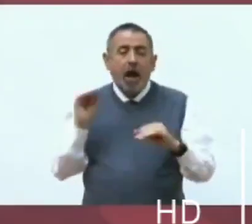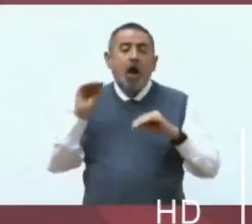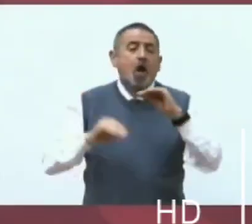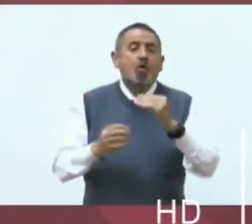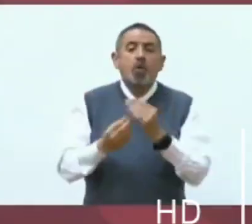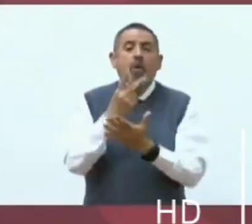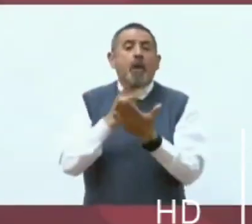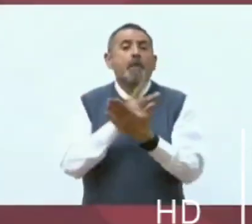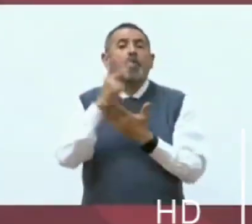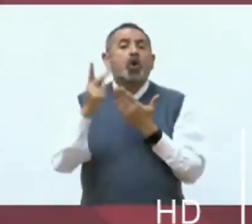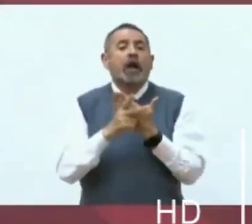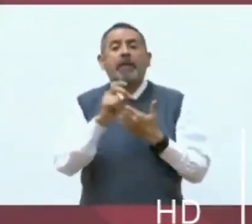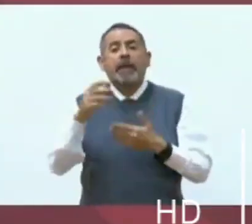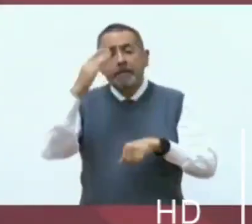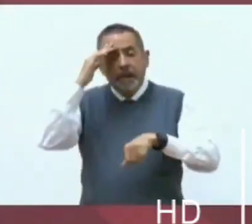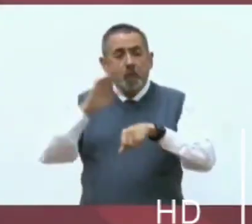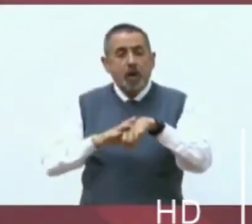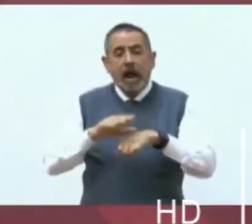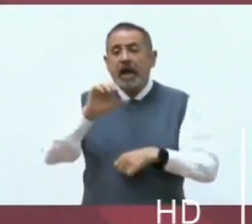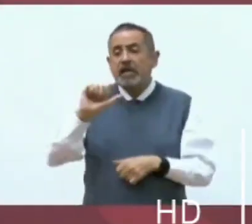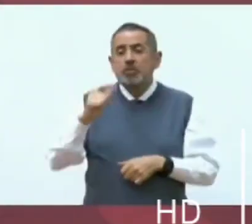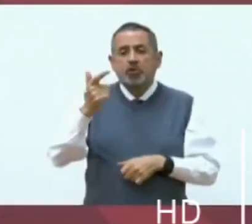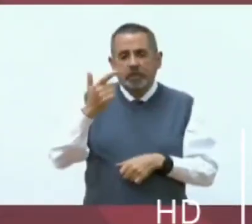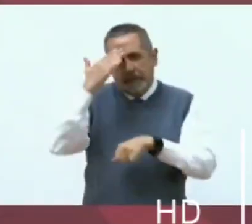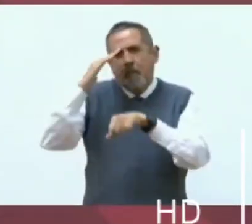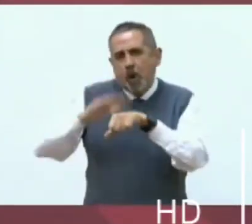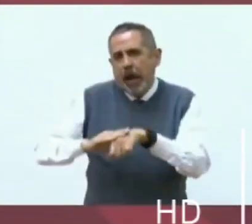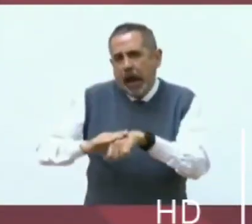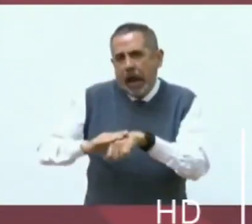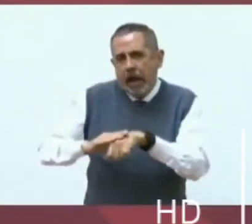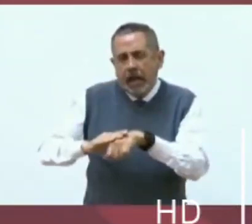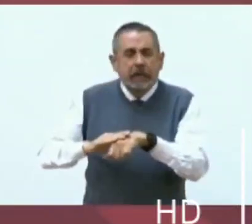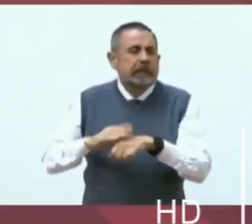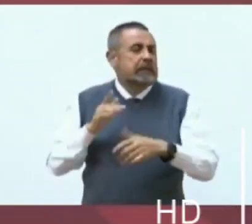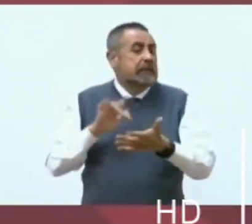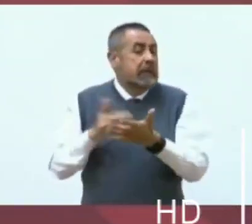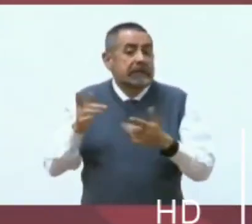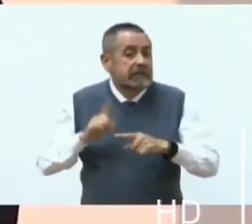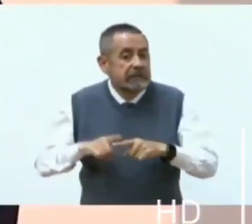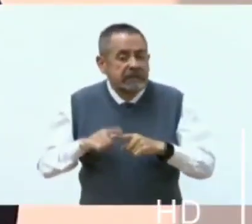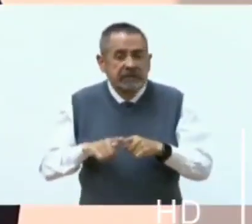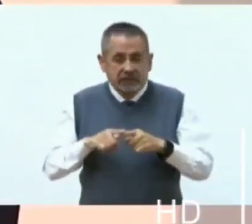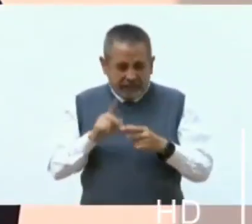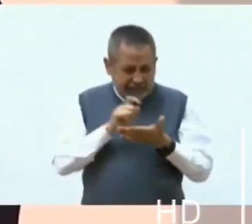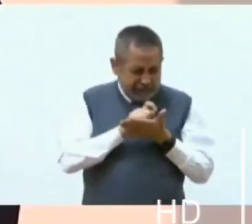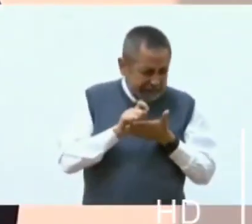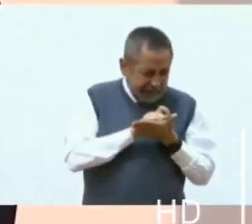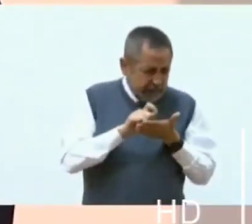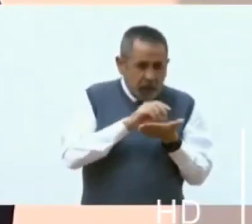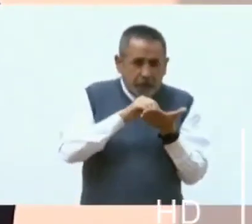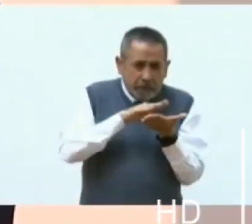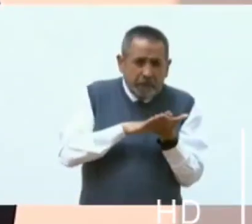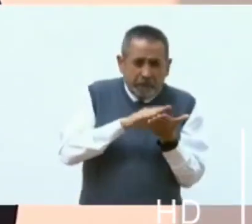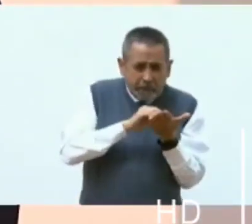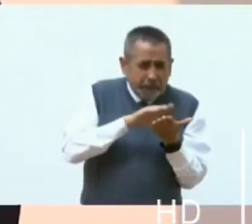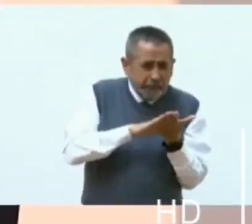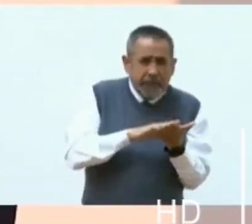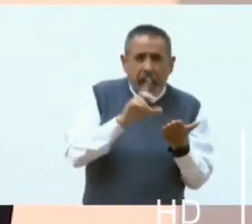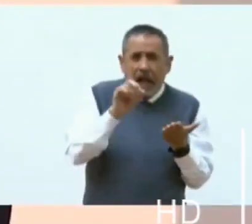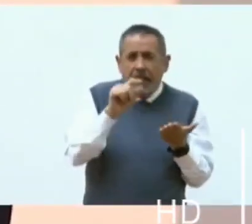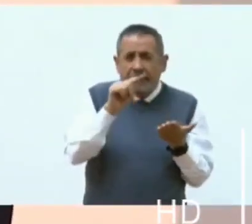programa Memoria de los Archivos, Archivos de la Memoria. Gracias a esto, se llevó a cabo un levantamiento de